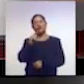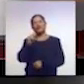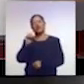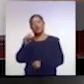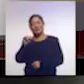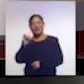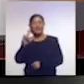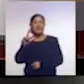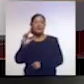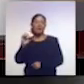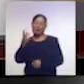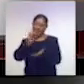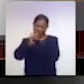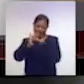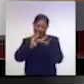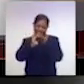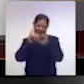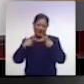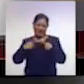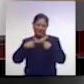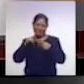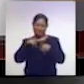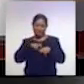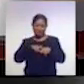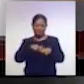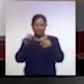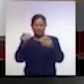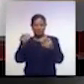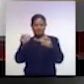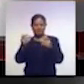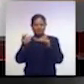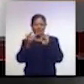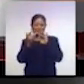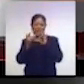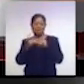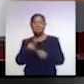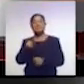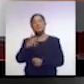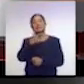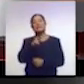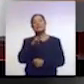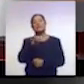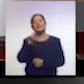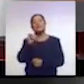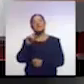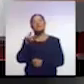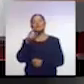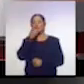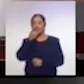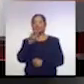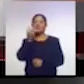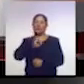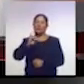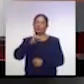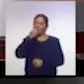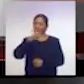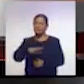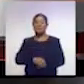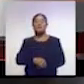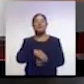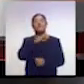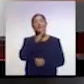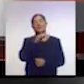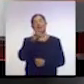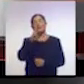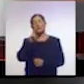a todos nuestros paisanos que nos siguen en esta emisión. También Guillermo Veloz Juárez deja un excelente jueves para todo el equipo. Muchísimas gracias. Ofelia Rojas Quintero